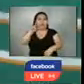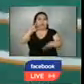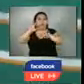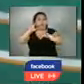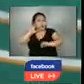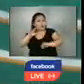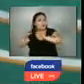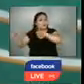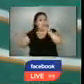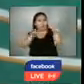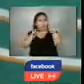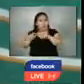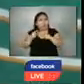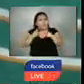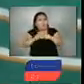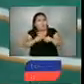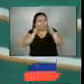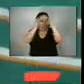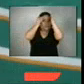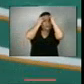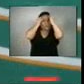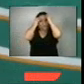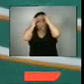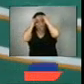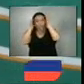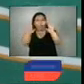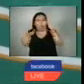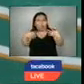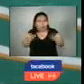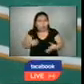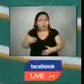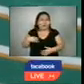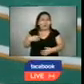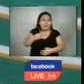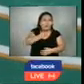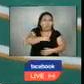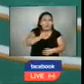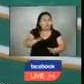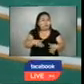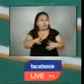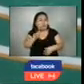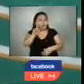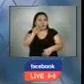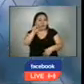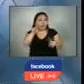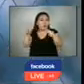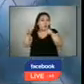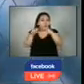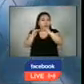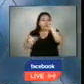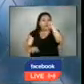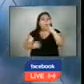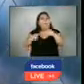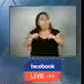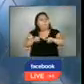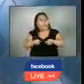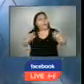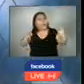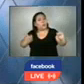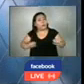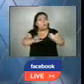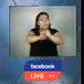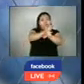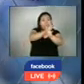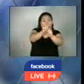aún persiste la preocupación en pacientes pediátricos menores de 12 años. Esta variable, además de precondiciones